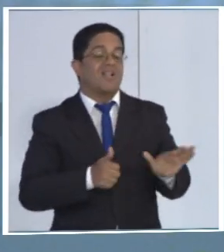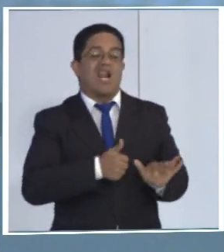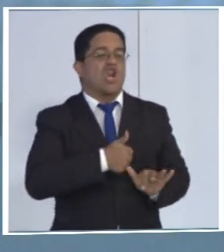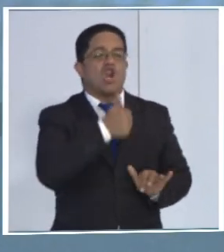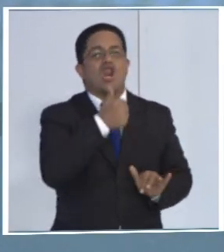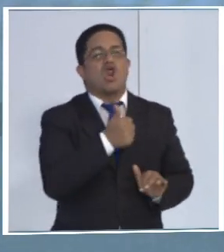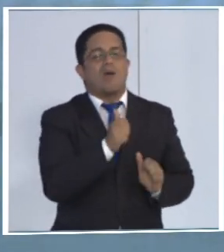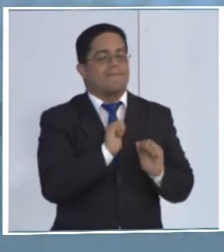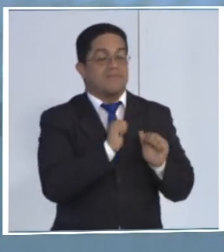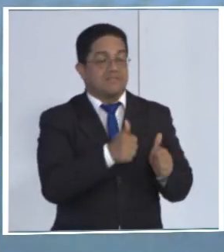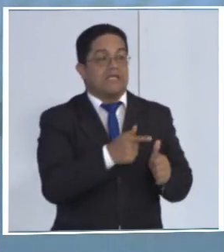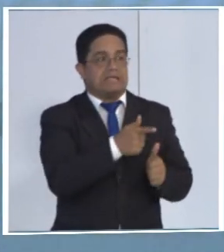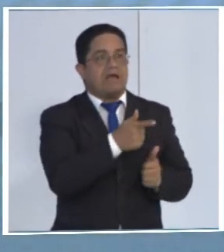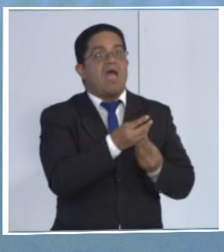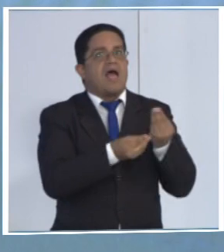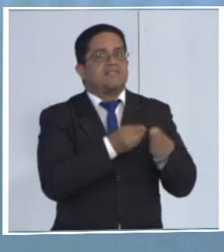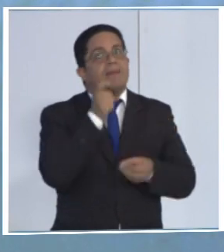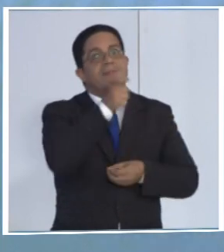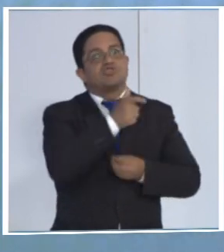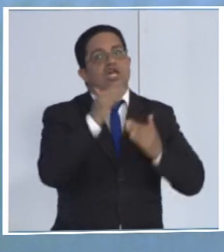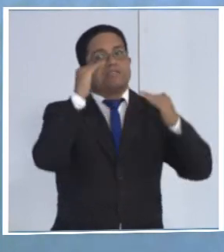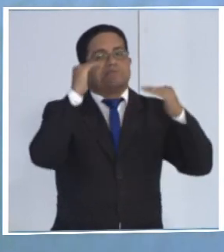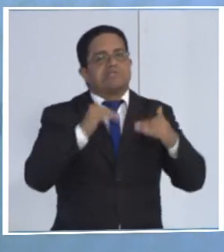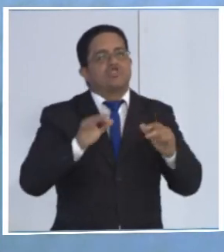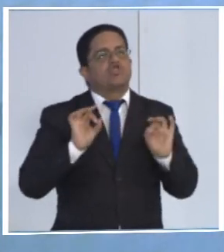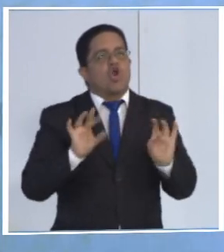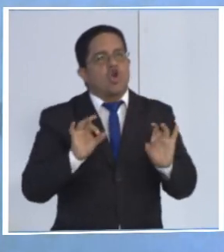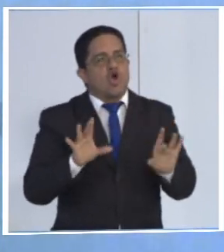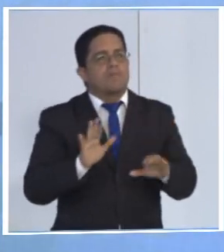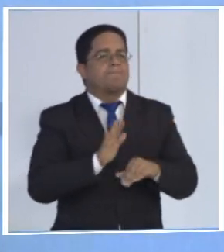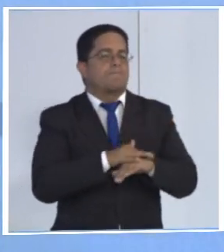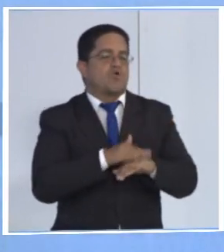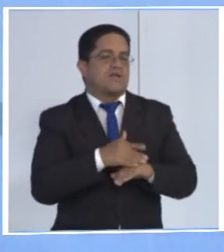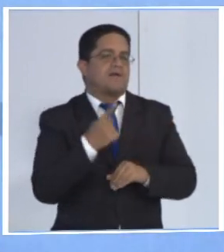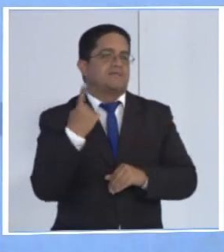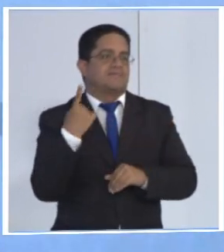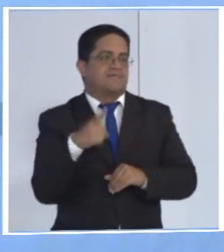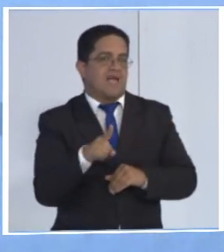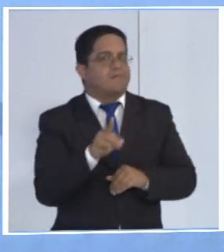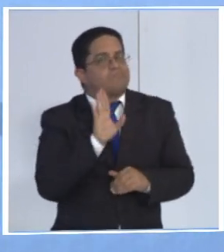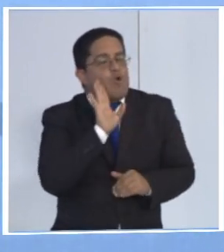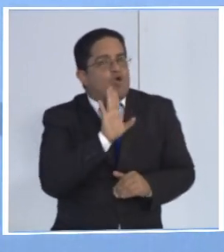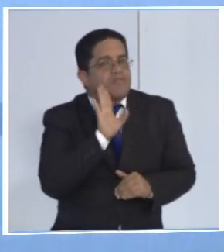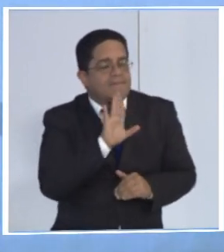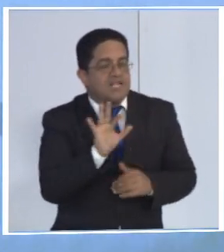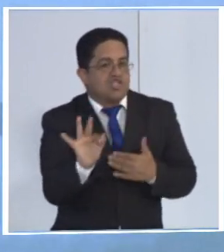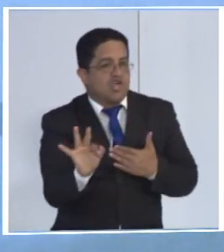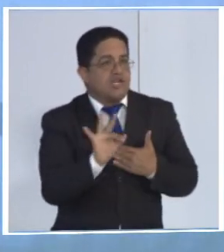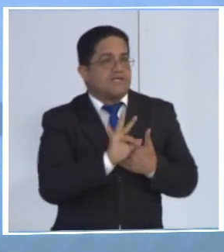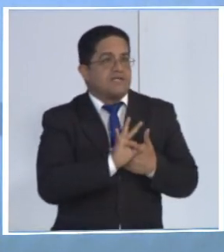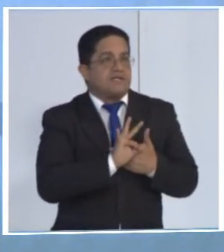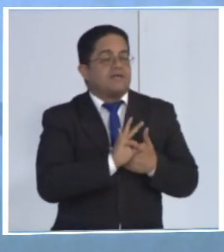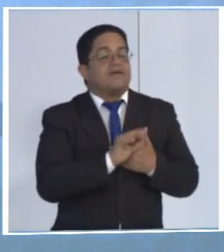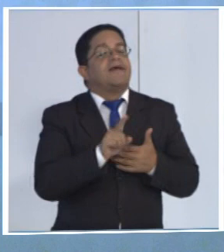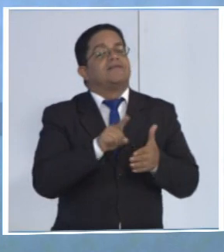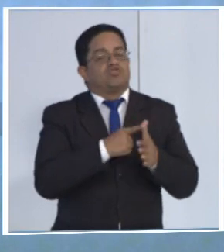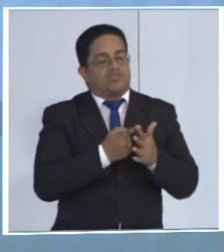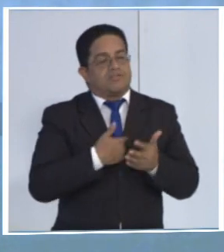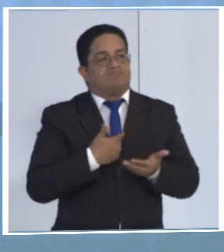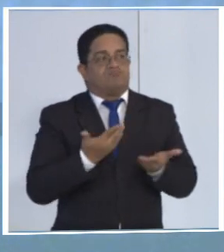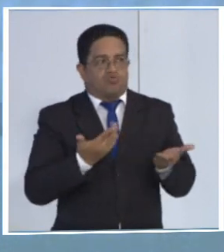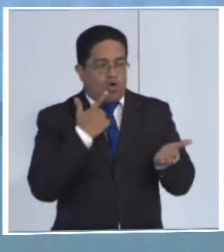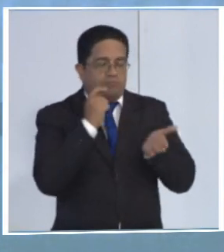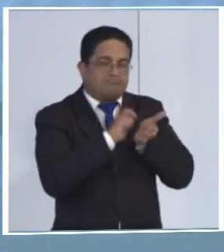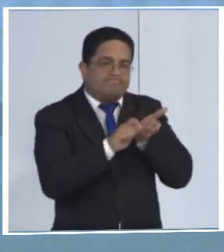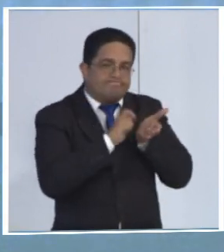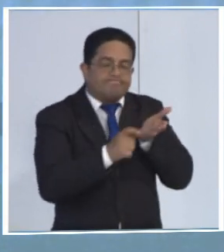o lo inicial es aliviar los síntomas del paciente, porque puede que tenga cierto grado de contaminación y probablemente indiquemos antibióticos, baños de